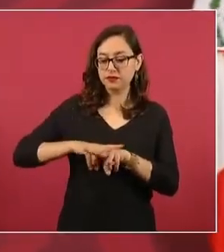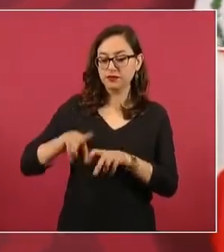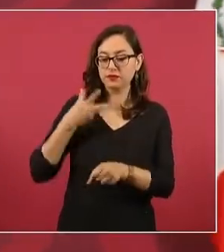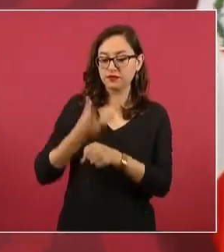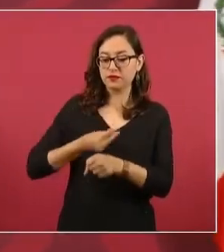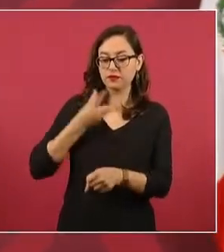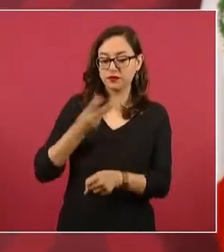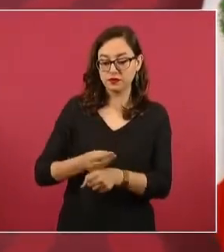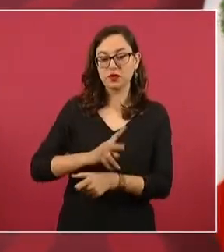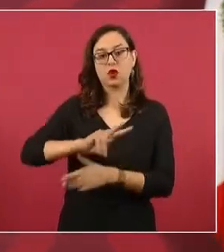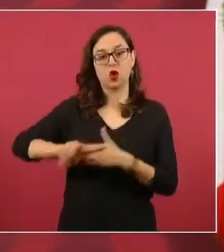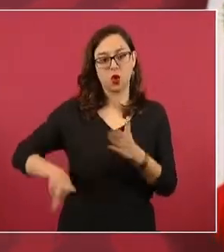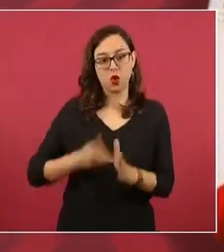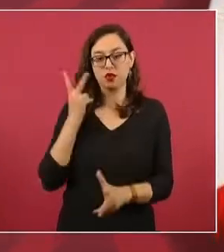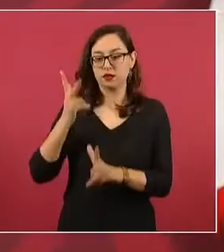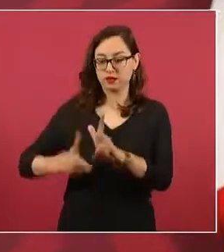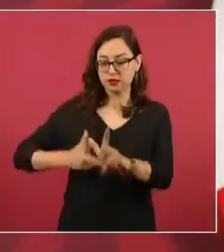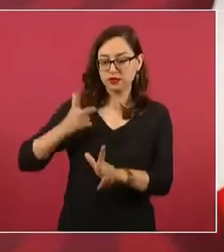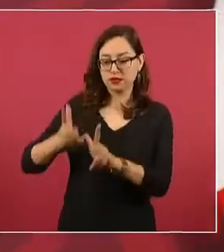tren.